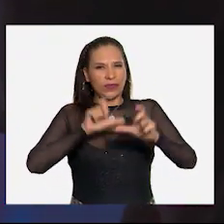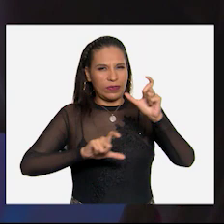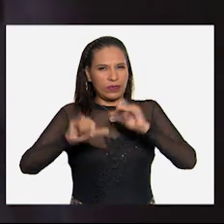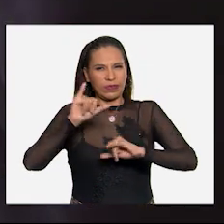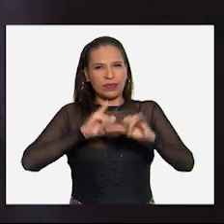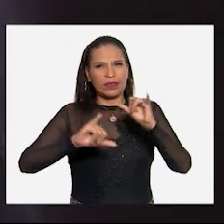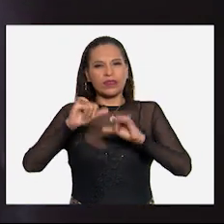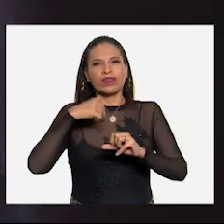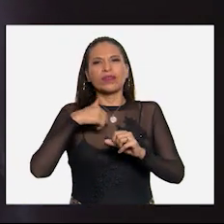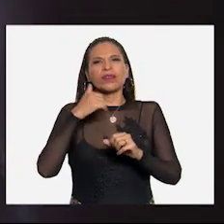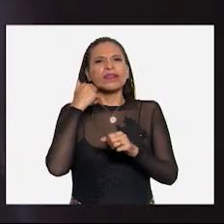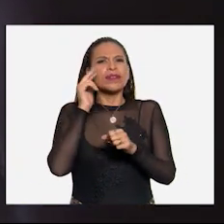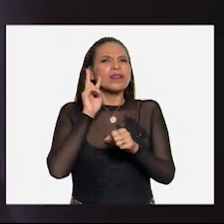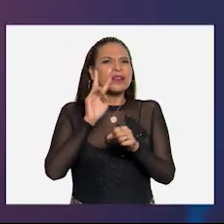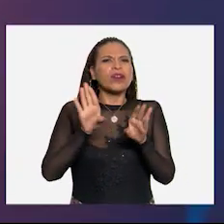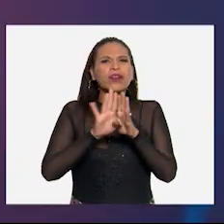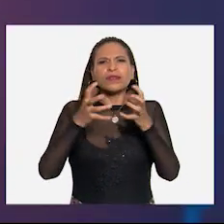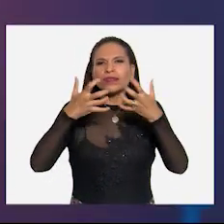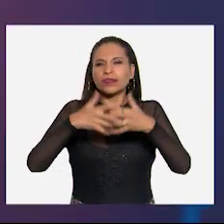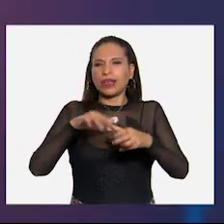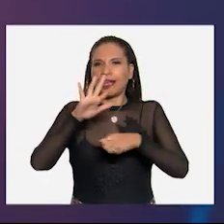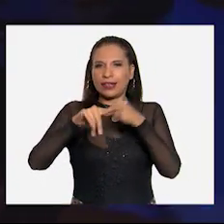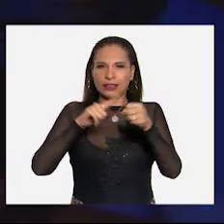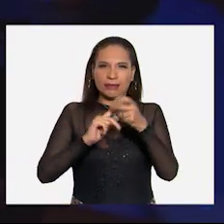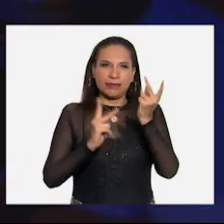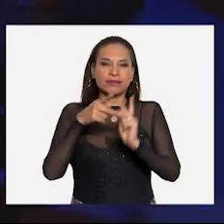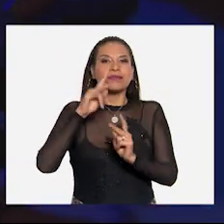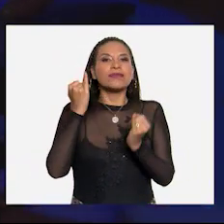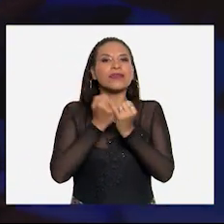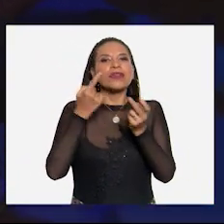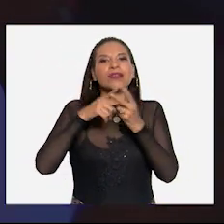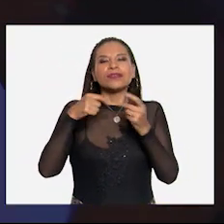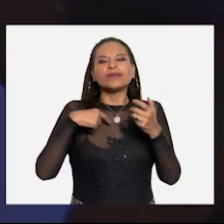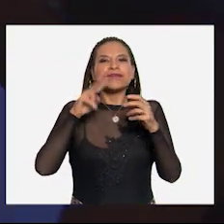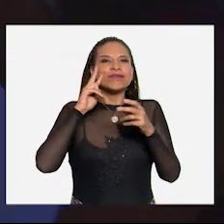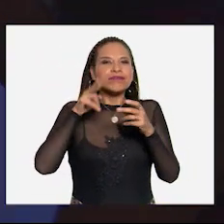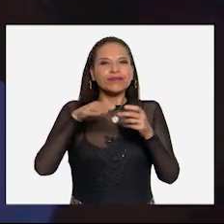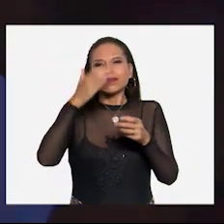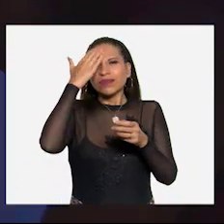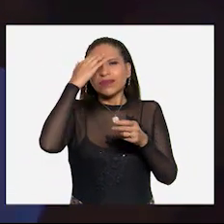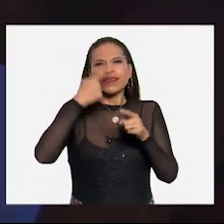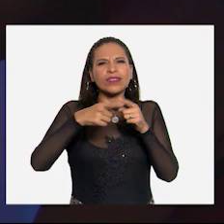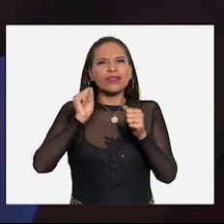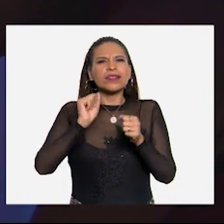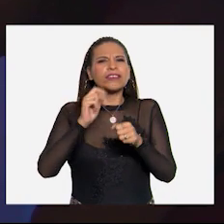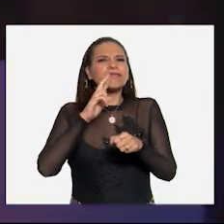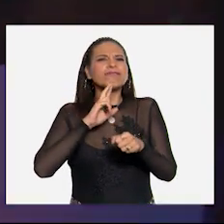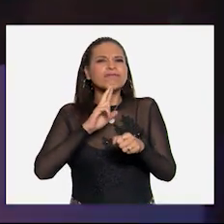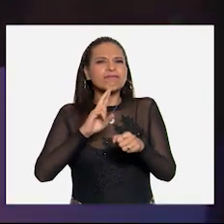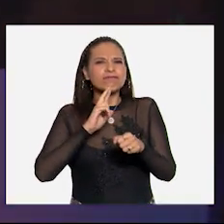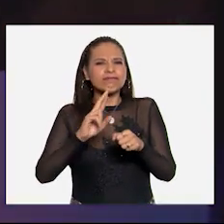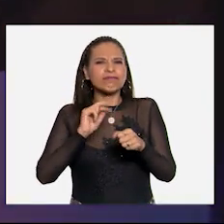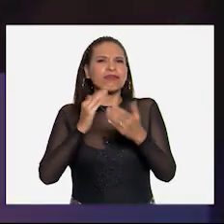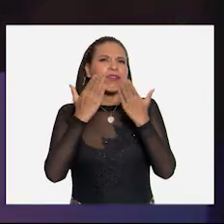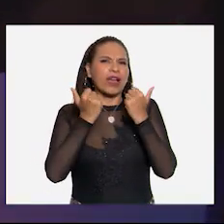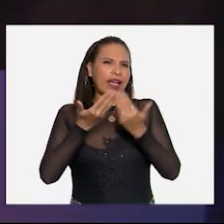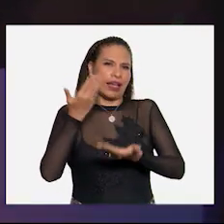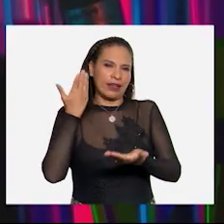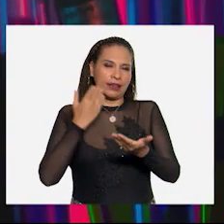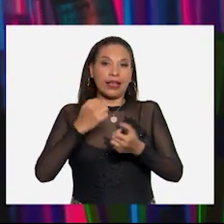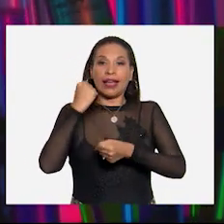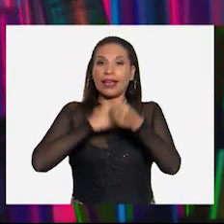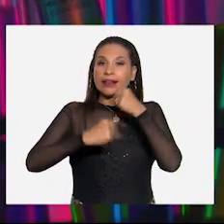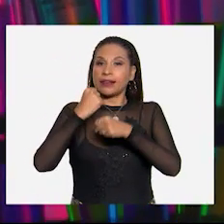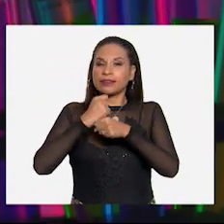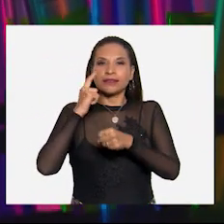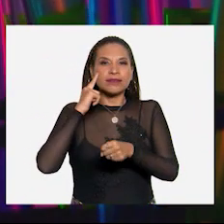ayudó a entender cómo funcionaban los seres vivos. Pero también empezó mi camino para descubrir soluciones que nadie más había encontrado. Hace unos